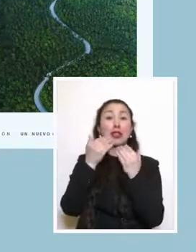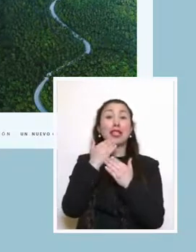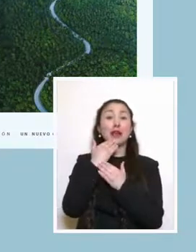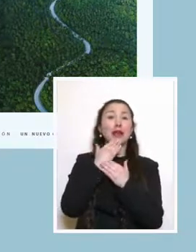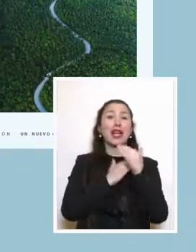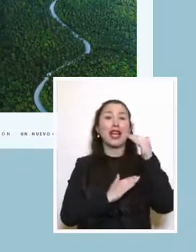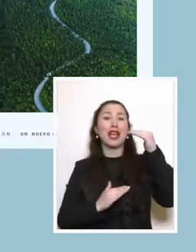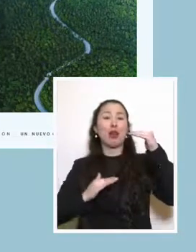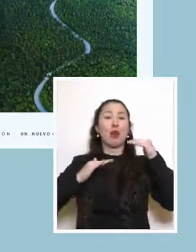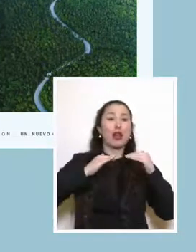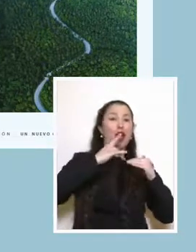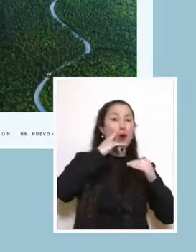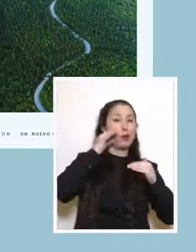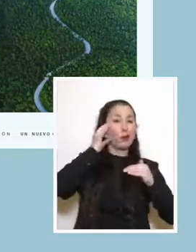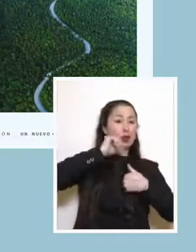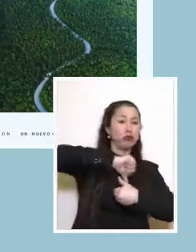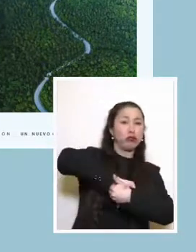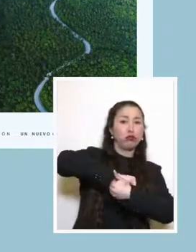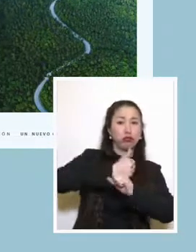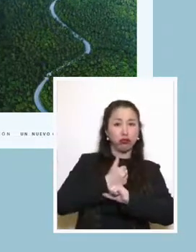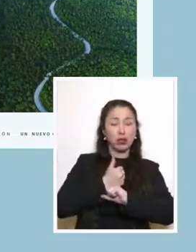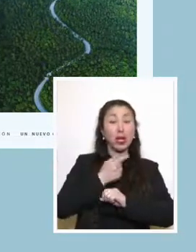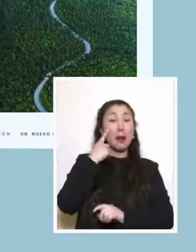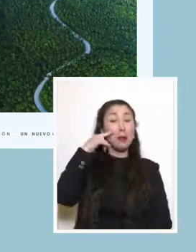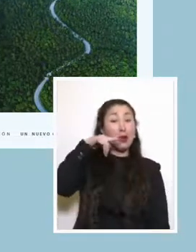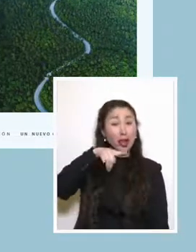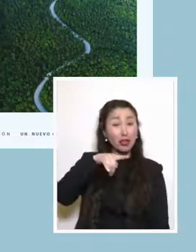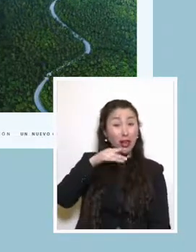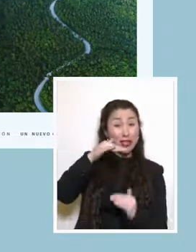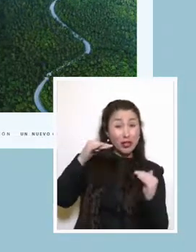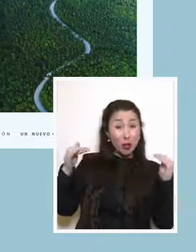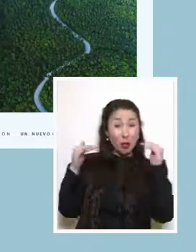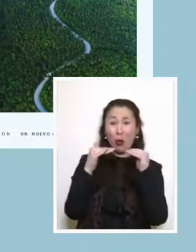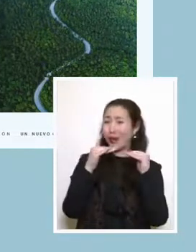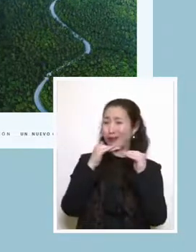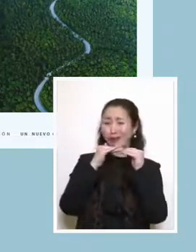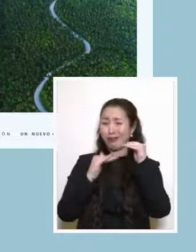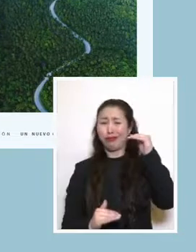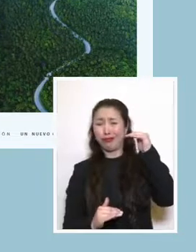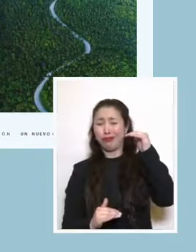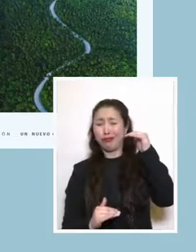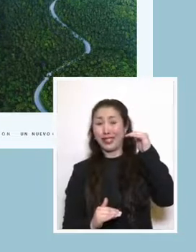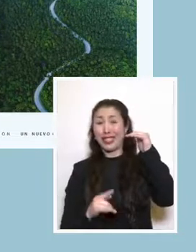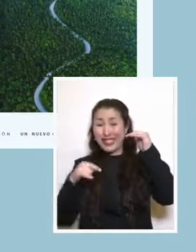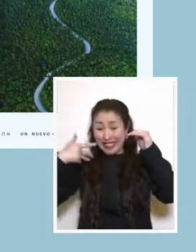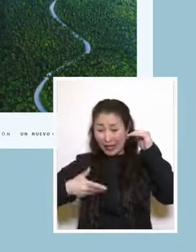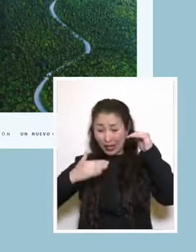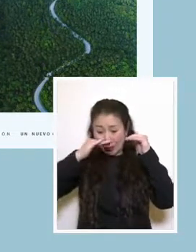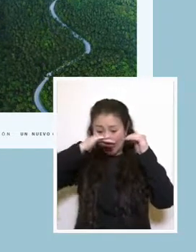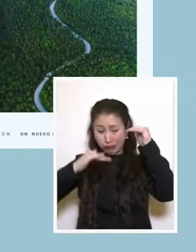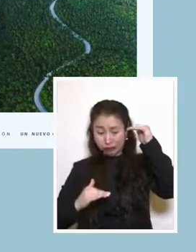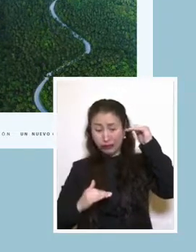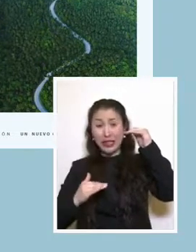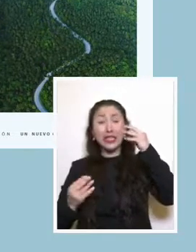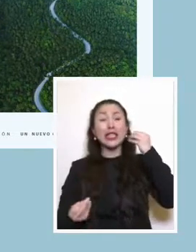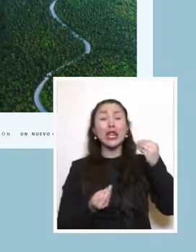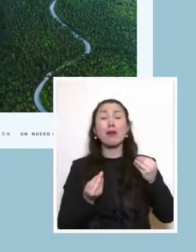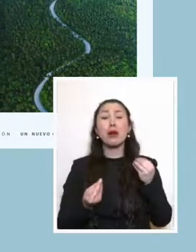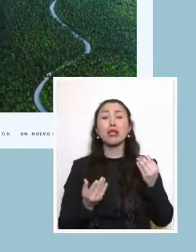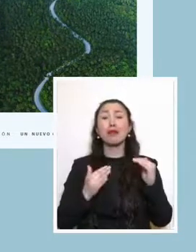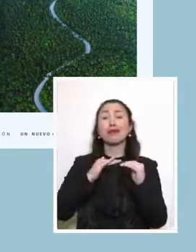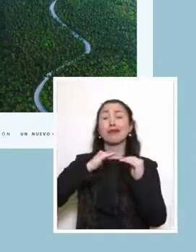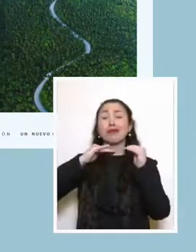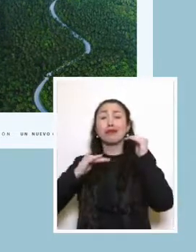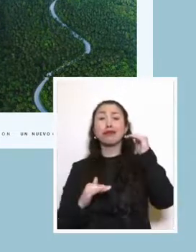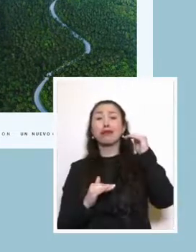género. Pero este progreso ha sido desigual y las desigualdades de hoy resultan precisamente